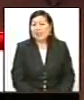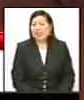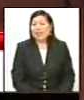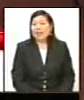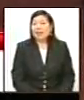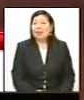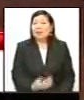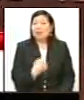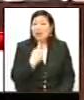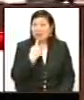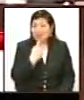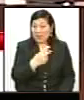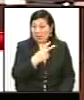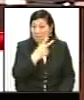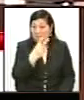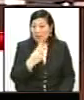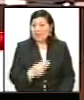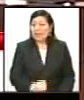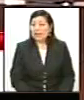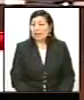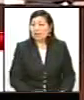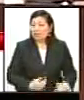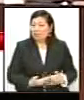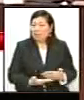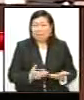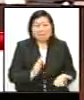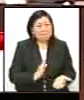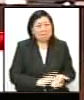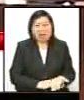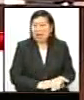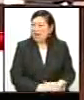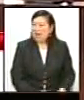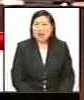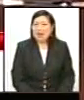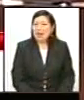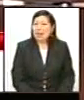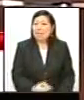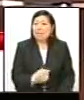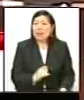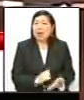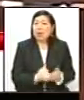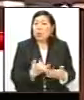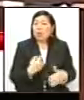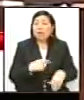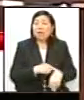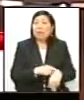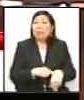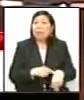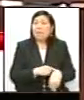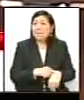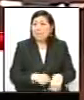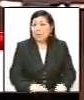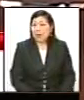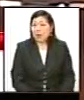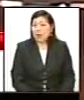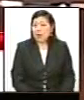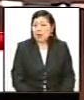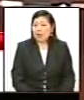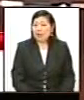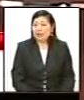acaba de señalar el congresista Javier Velázquez, es que se generaría un nefasto precedente para que cualquier retraso de